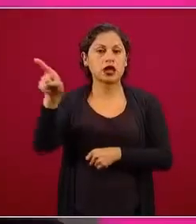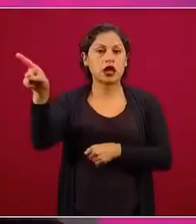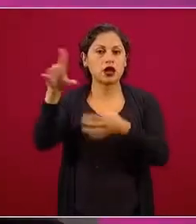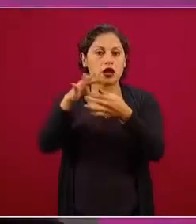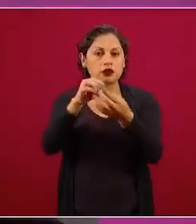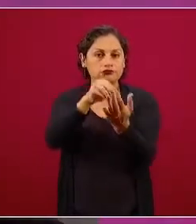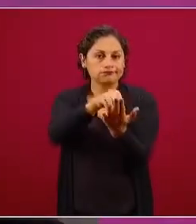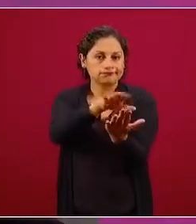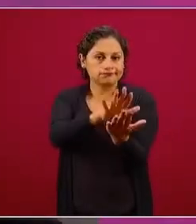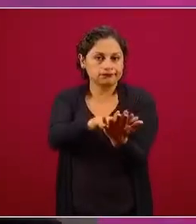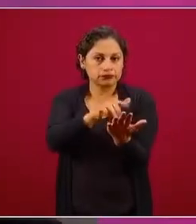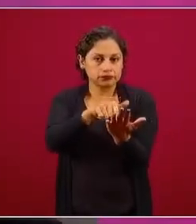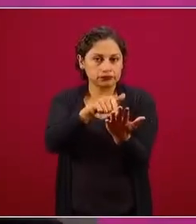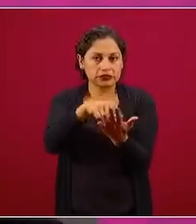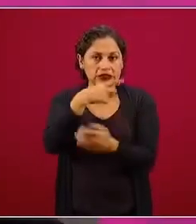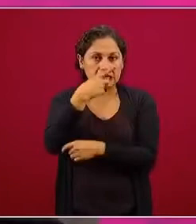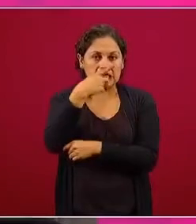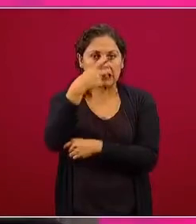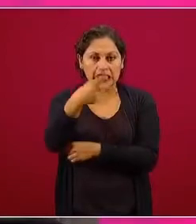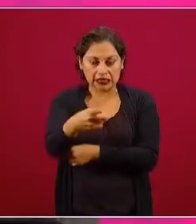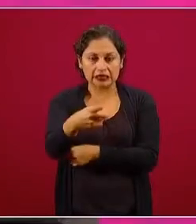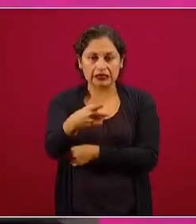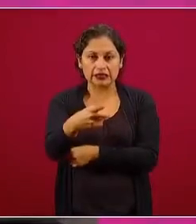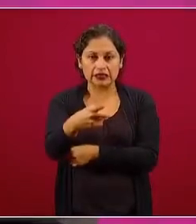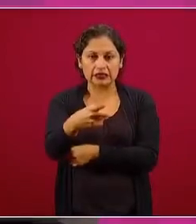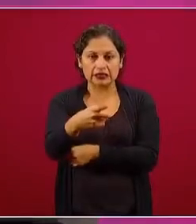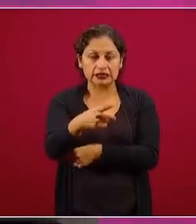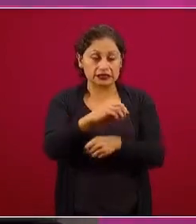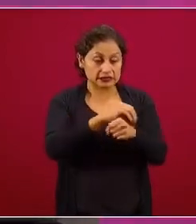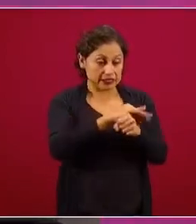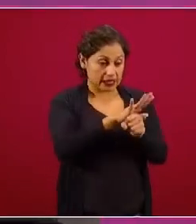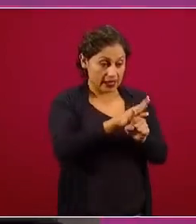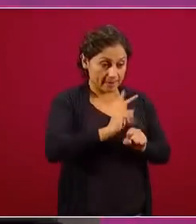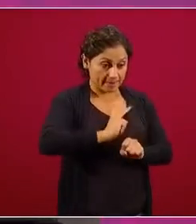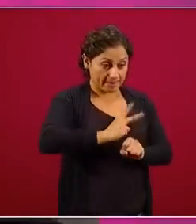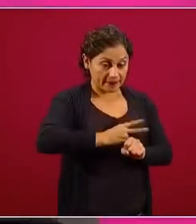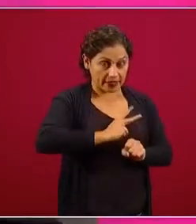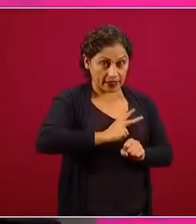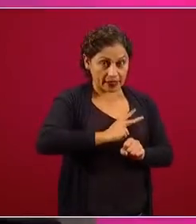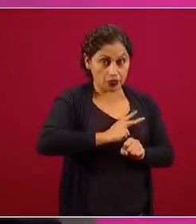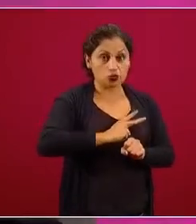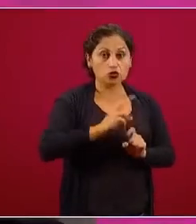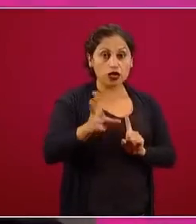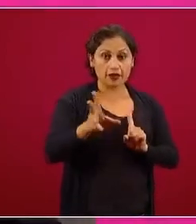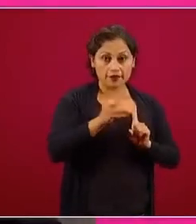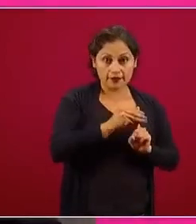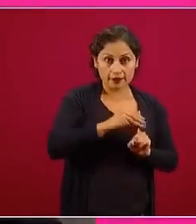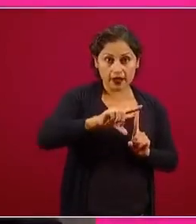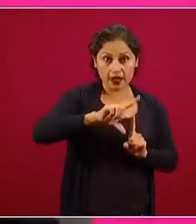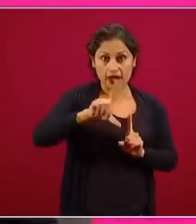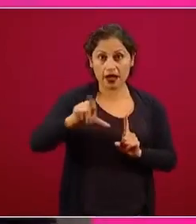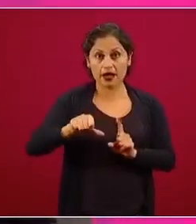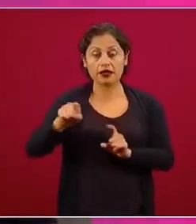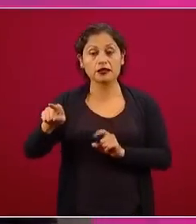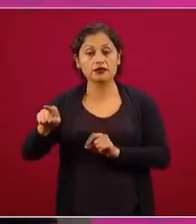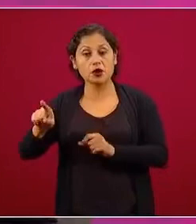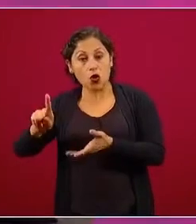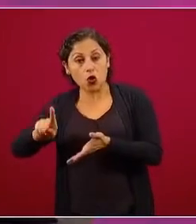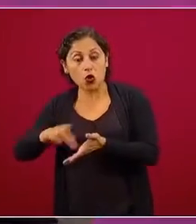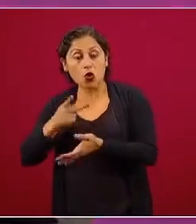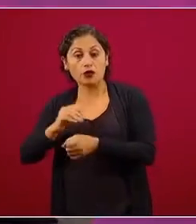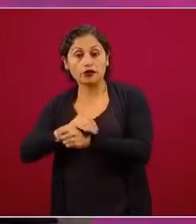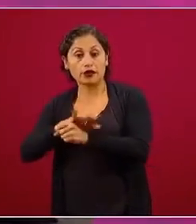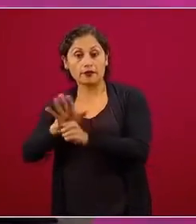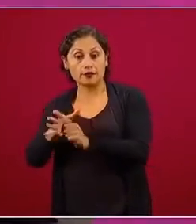describen el genoma del virus de la primera infección y de la segunda infección. Efectivamente, es una persona que se contagia